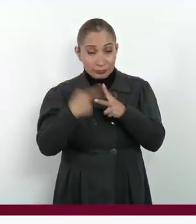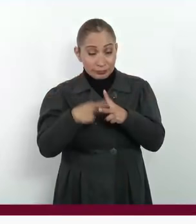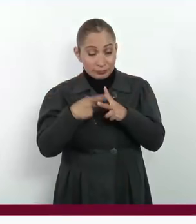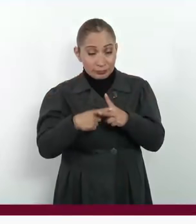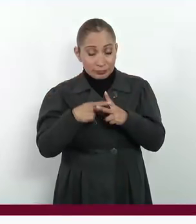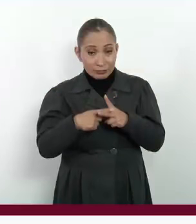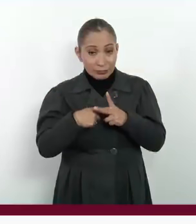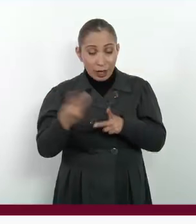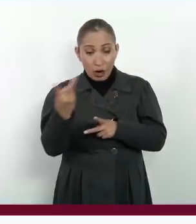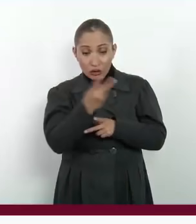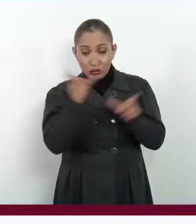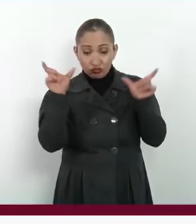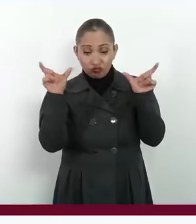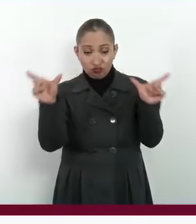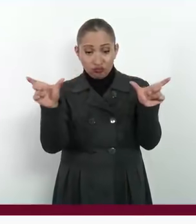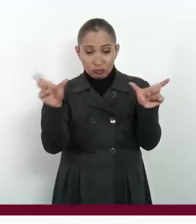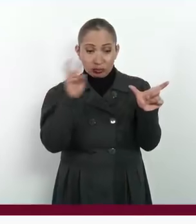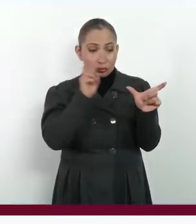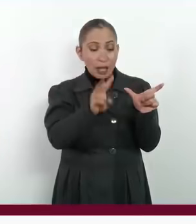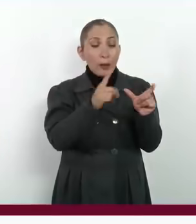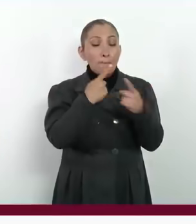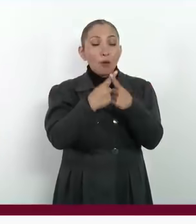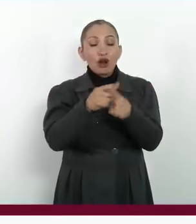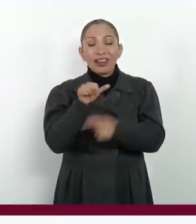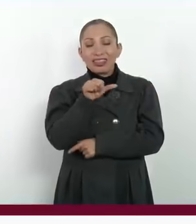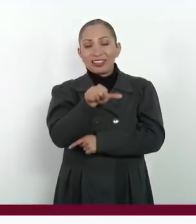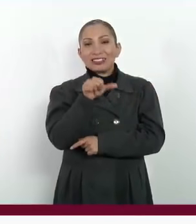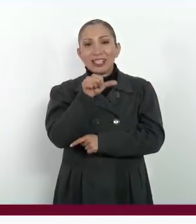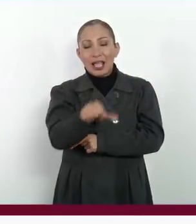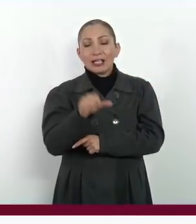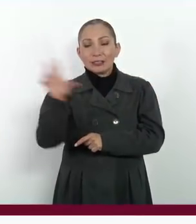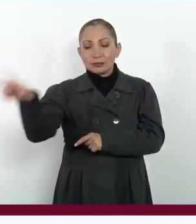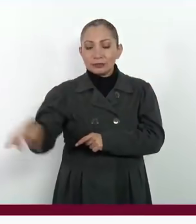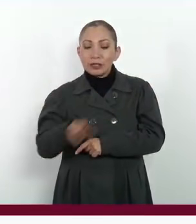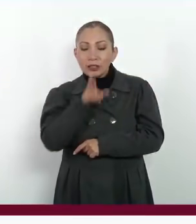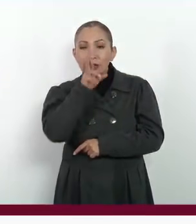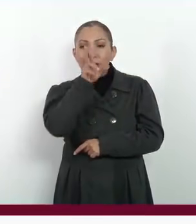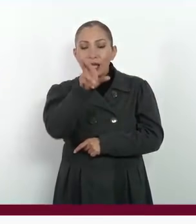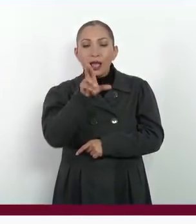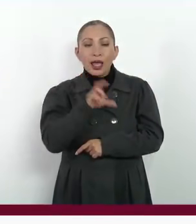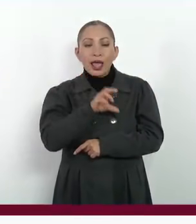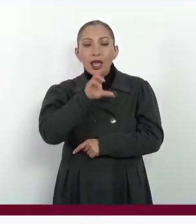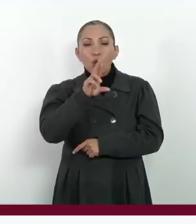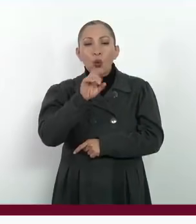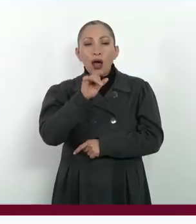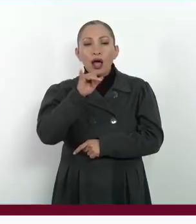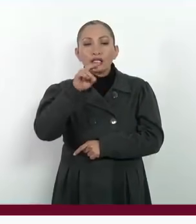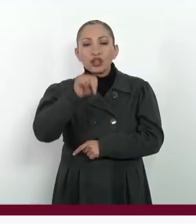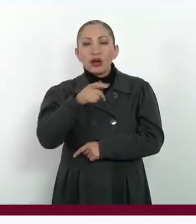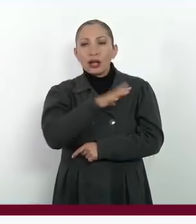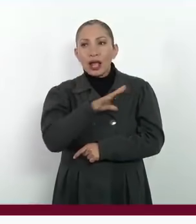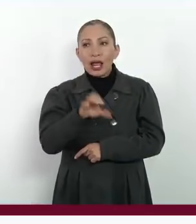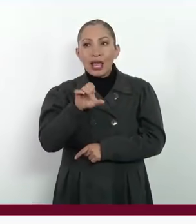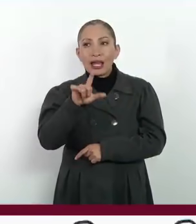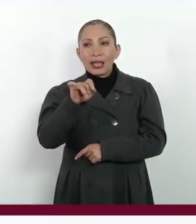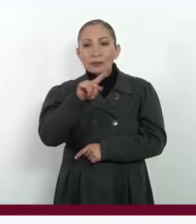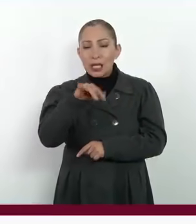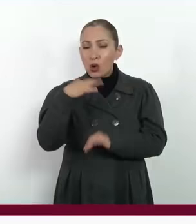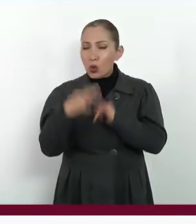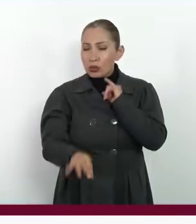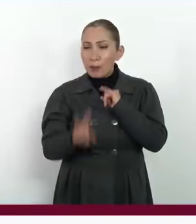que al realizar la división en ambos lados de la igualdad por 16, es como se obtiene la ecuación general del elipse.